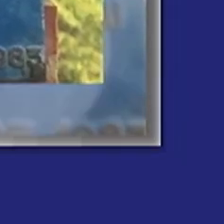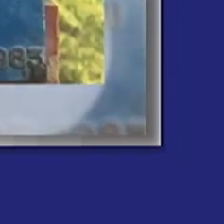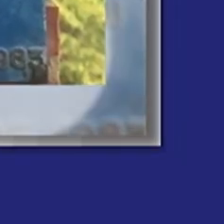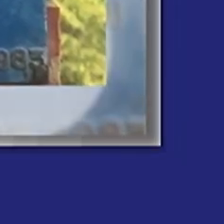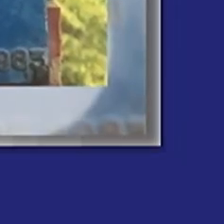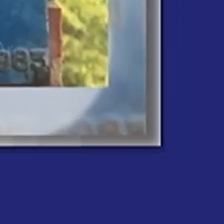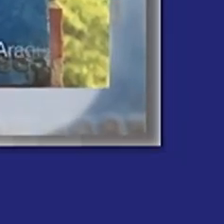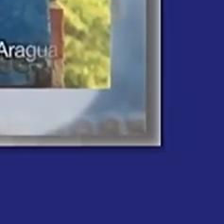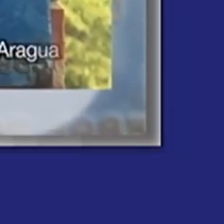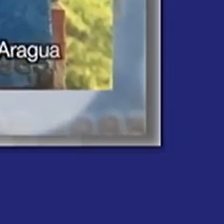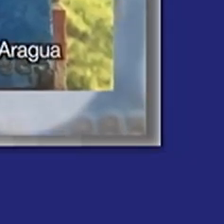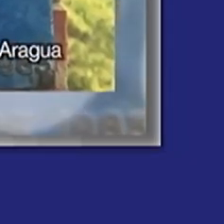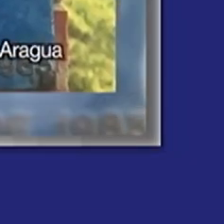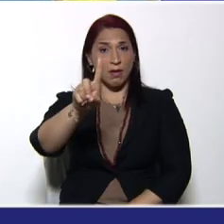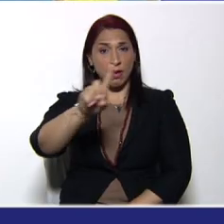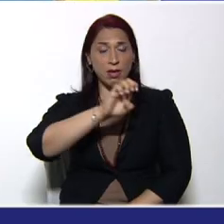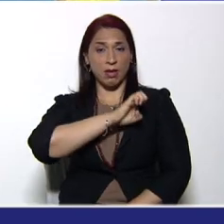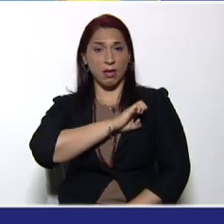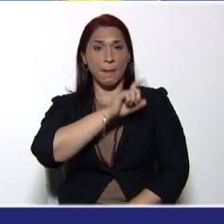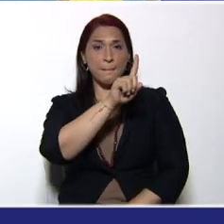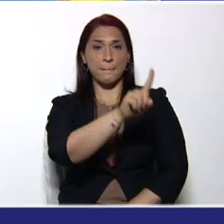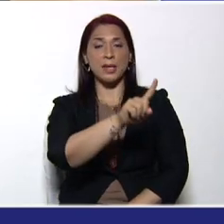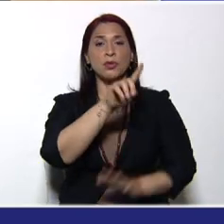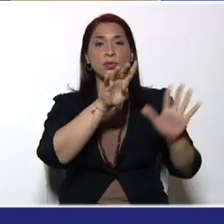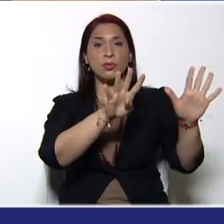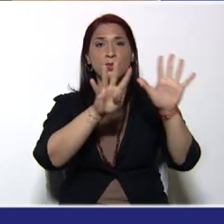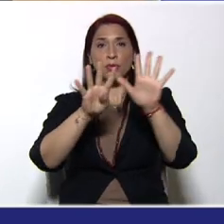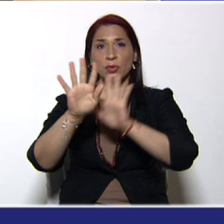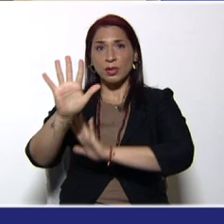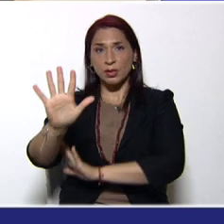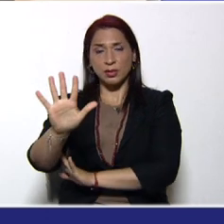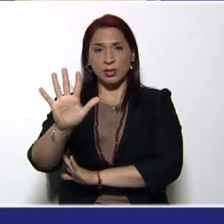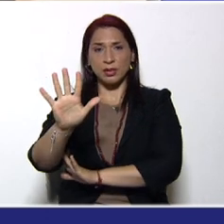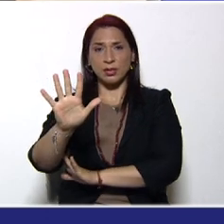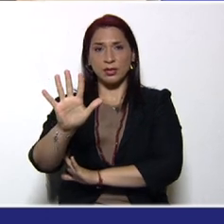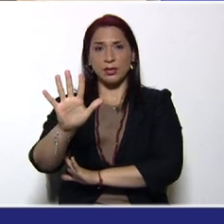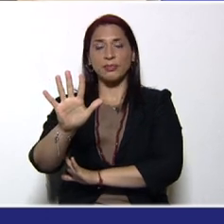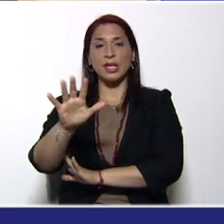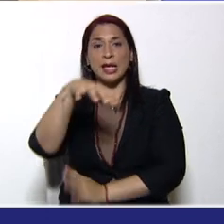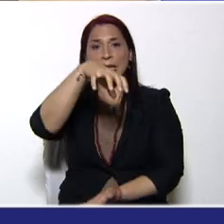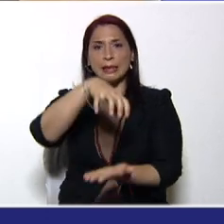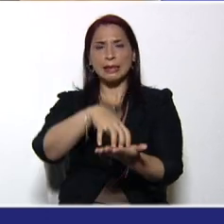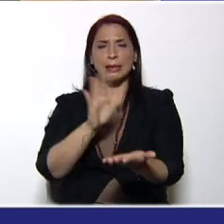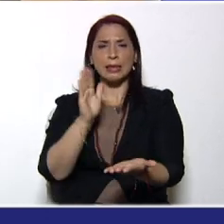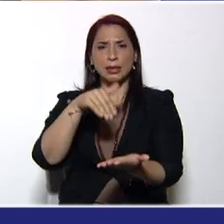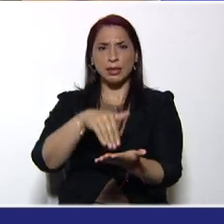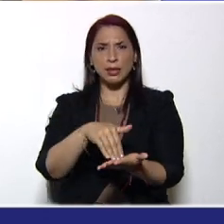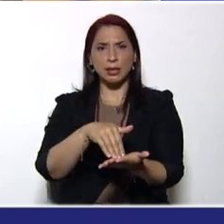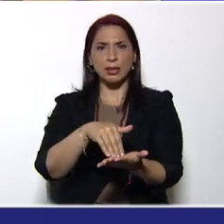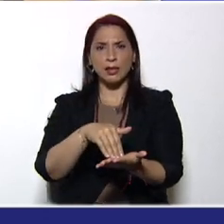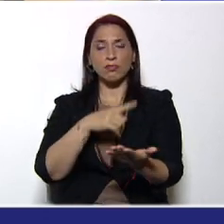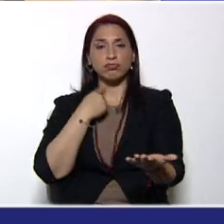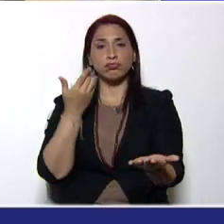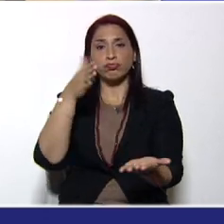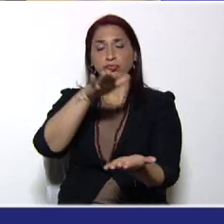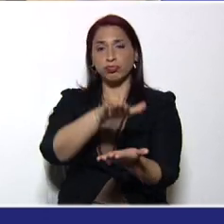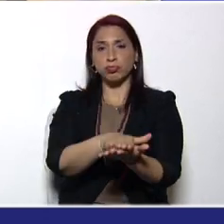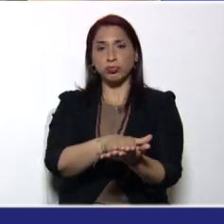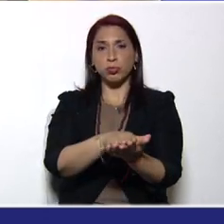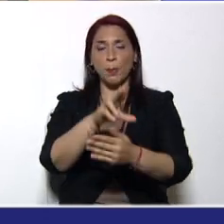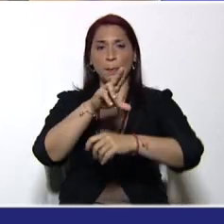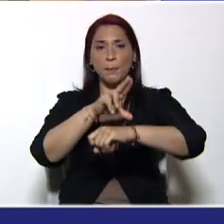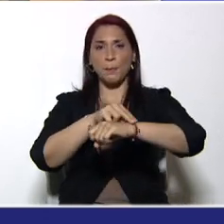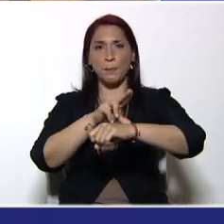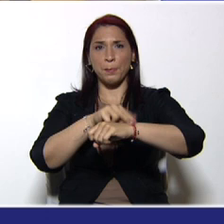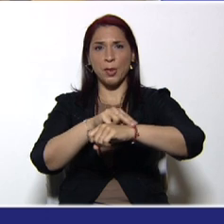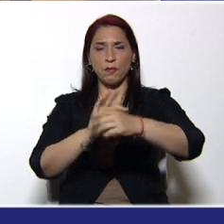El 21 de enero de 1995, en Palo Negro, Estado Aragua, fallece el médico maravino y fundador del escultismo